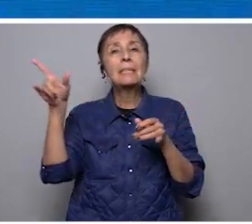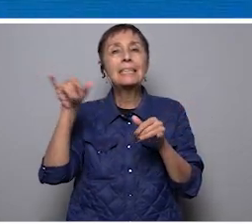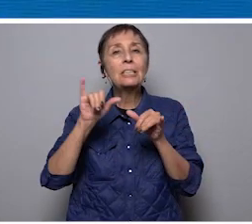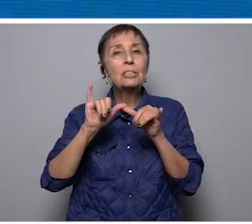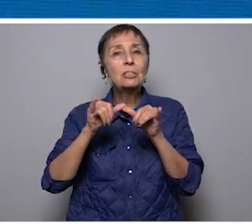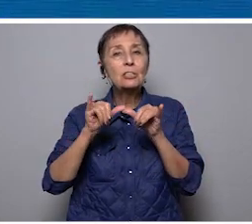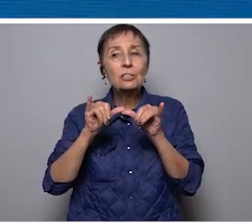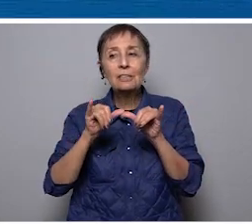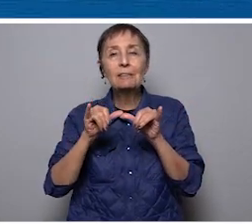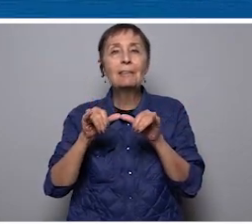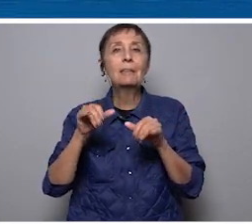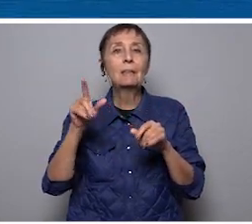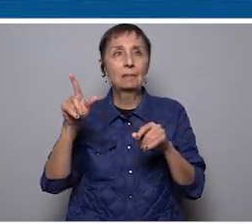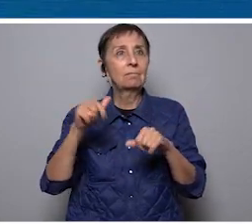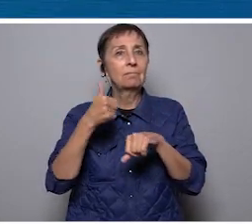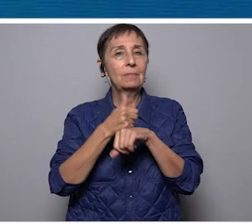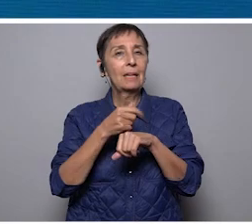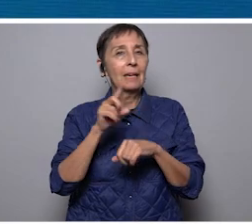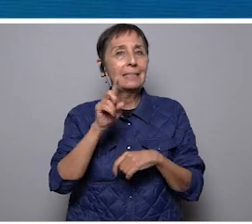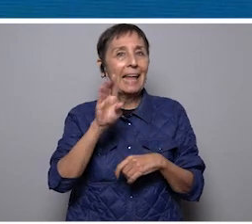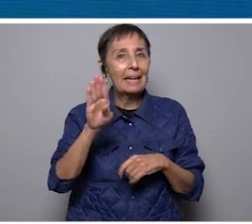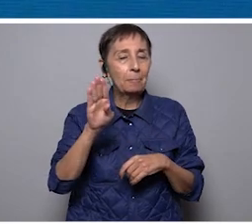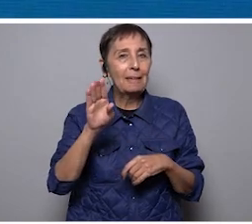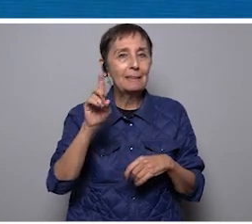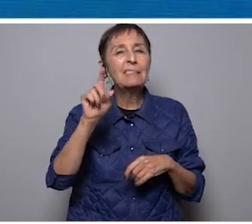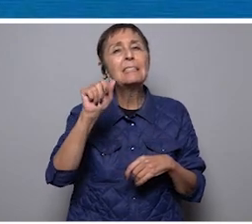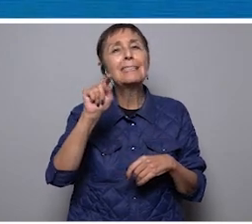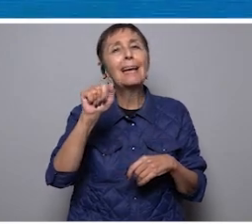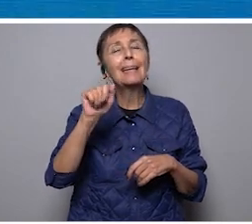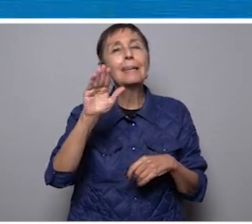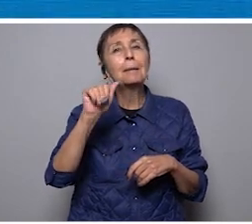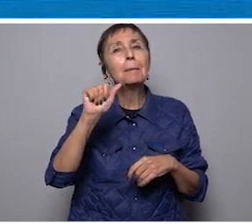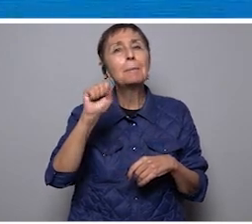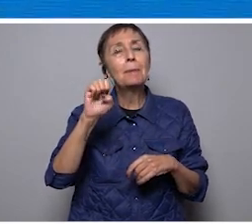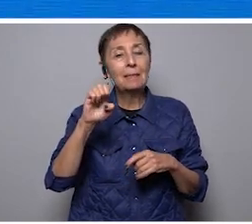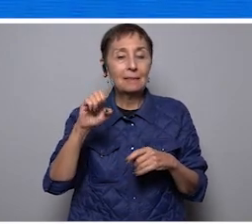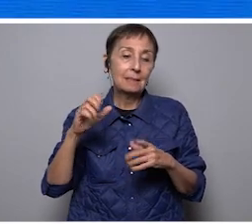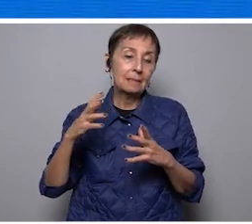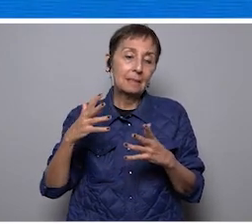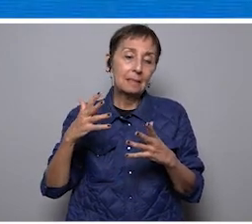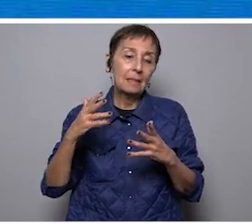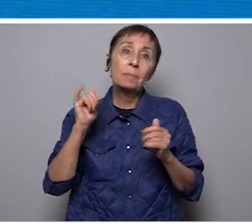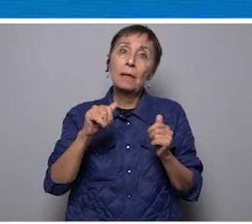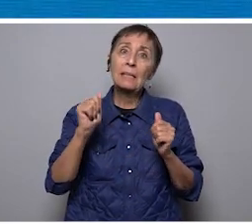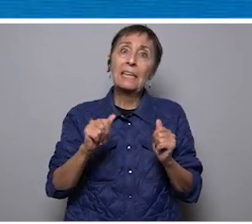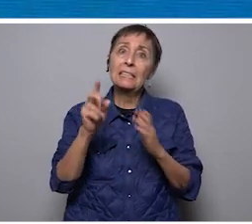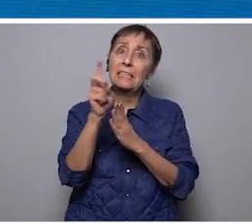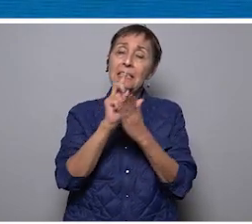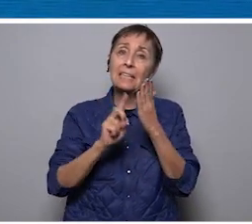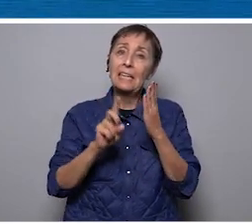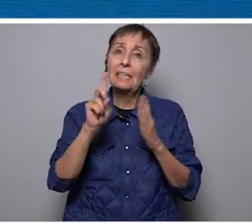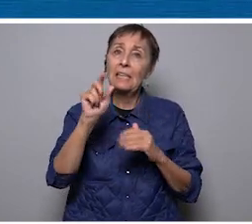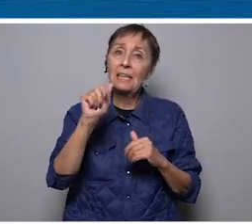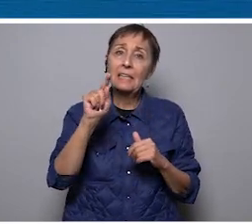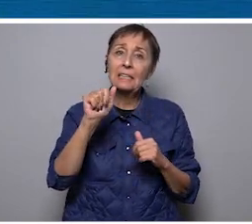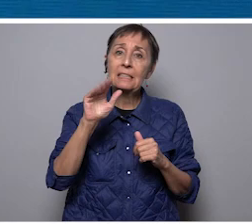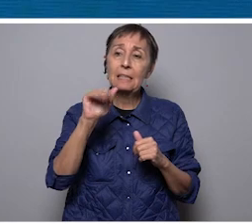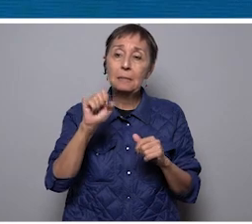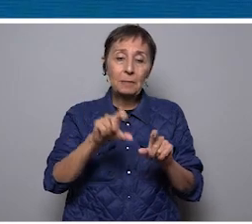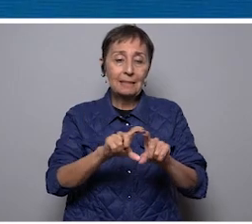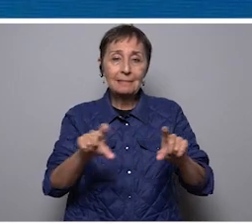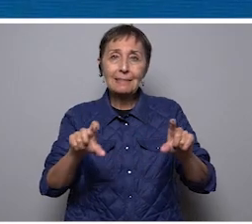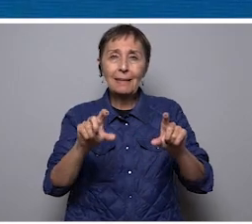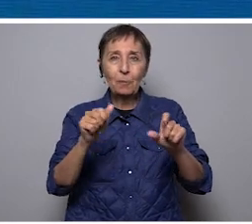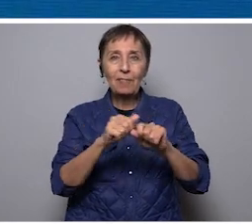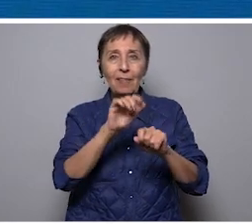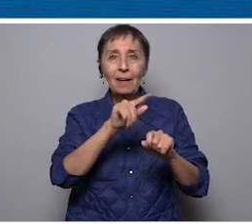de datos que luego pueda diseñar los fronts o los dashboards de cómo va a mostrar lo que se necesita pero la la mejor